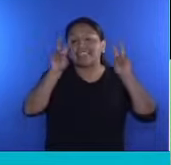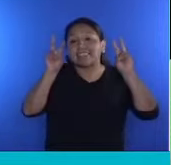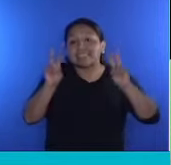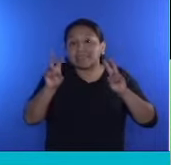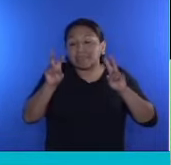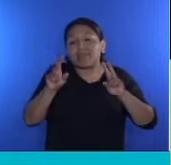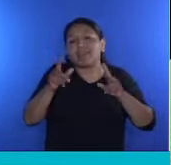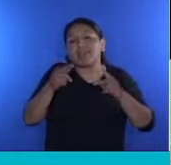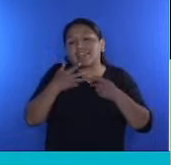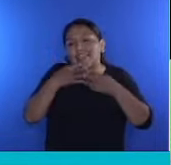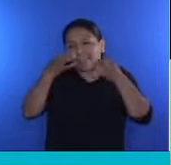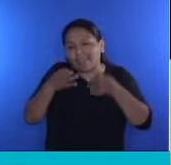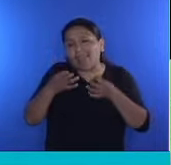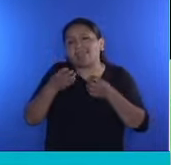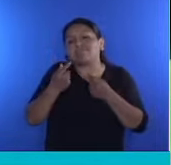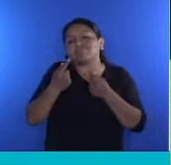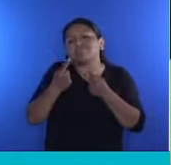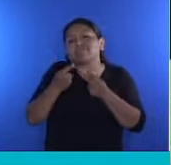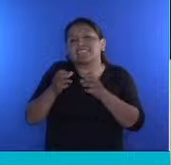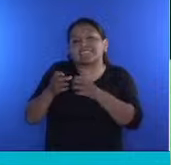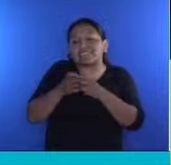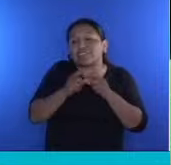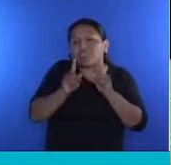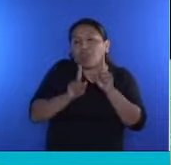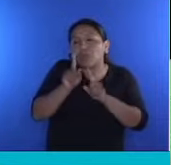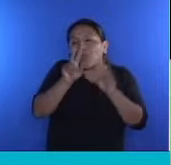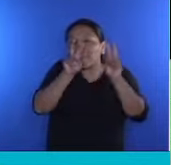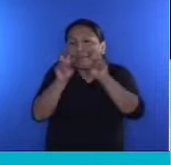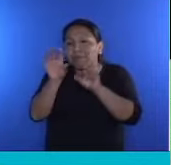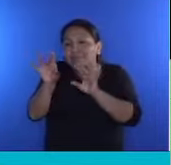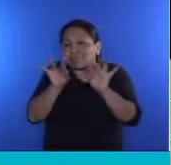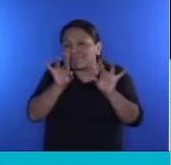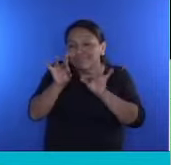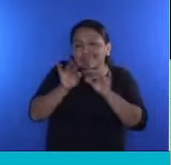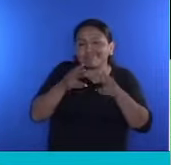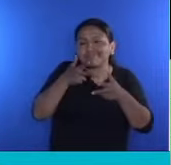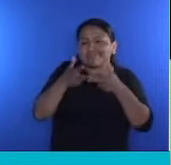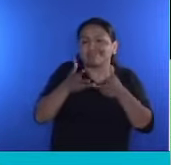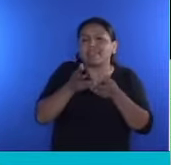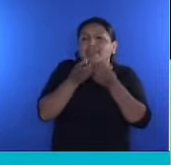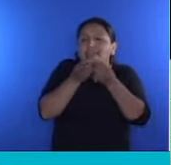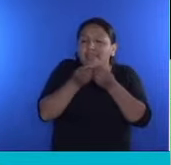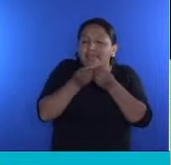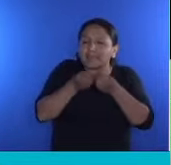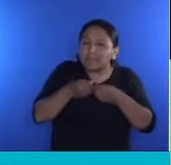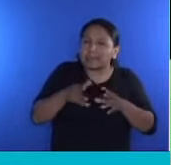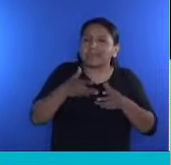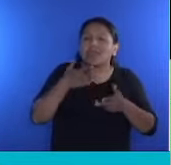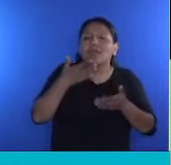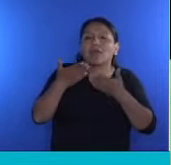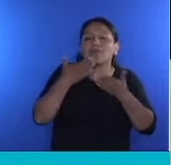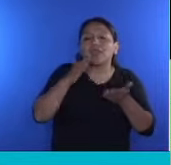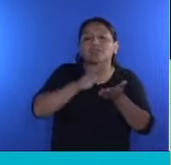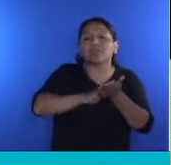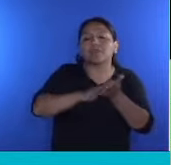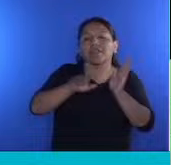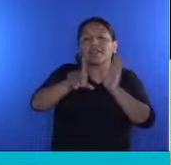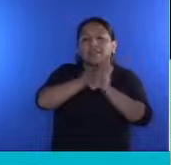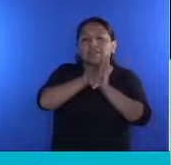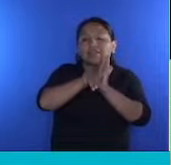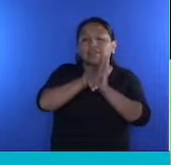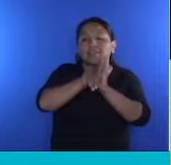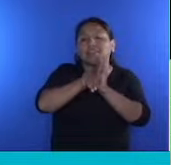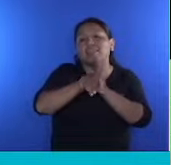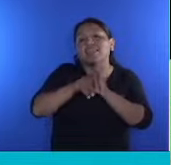que se tocaron en la sesión, pero en principio, para hablar sobre la ley de indemnizaciones que se